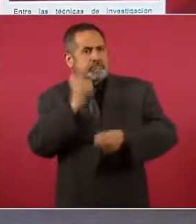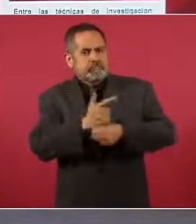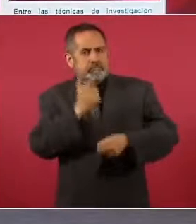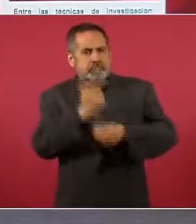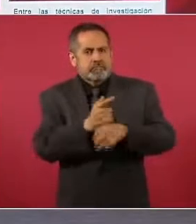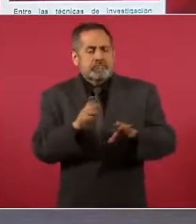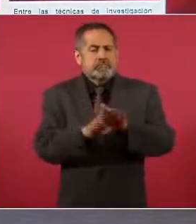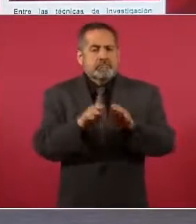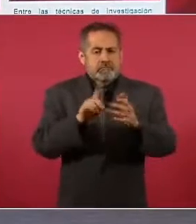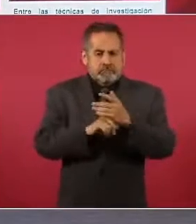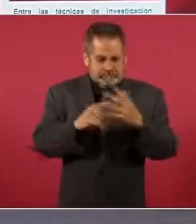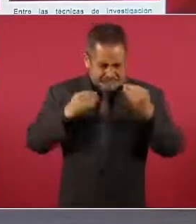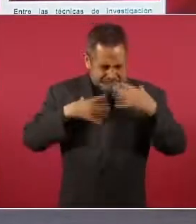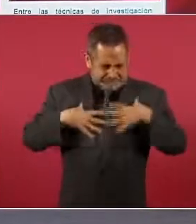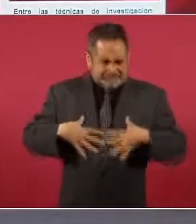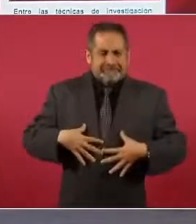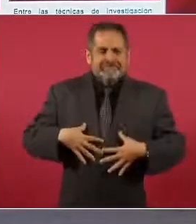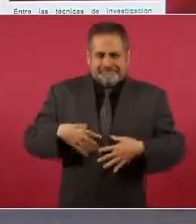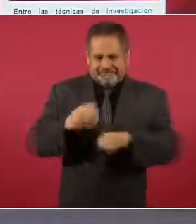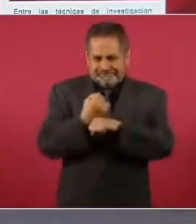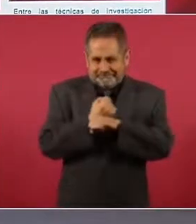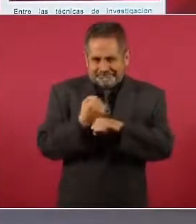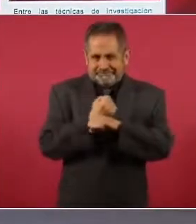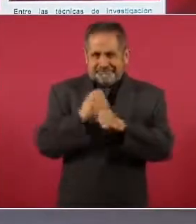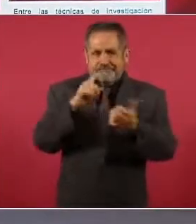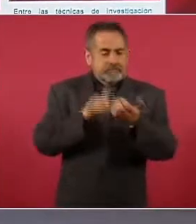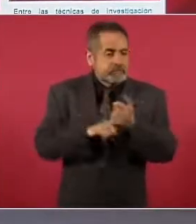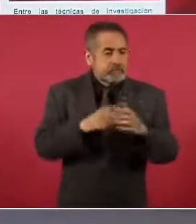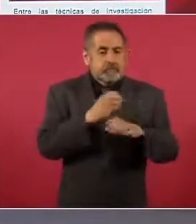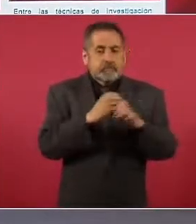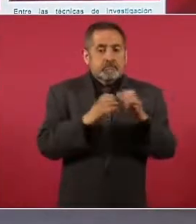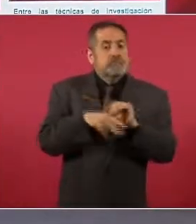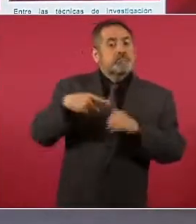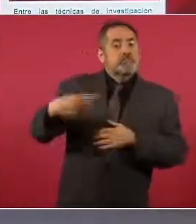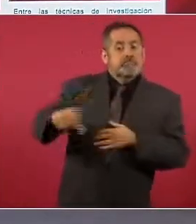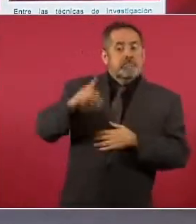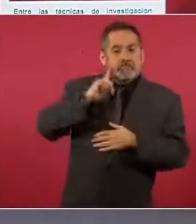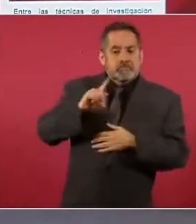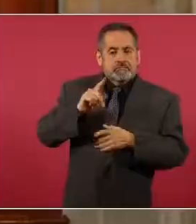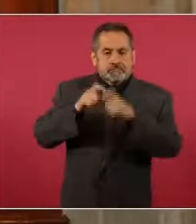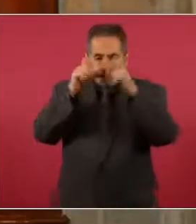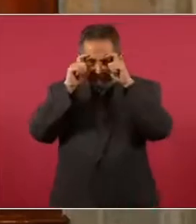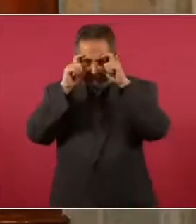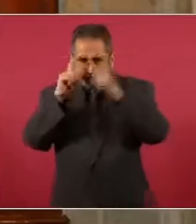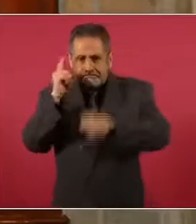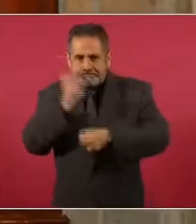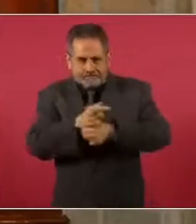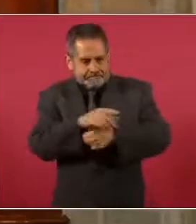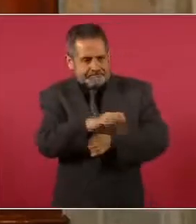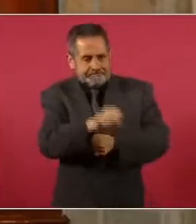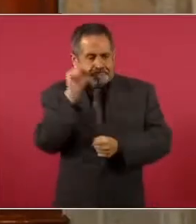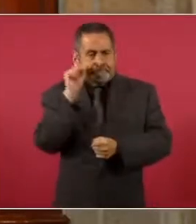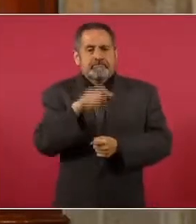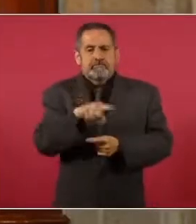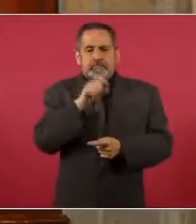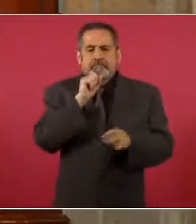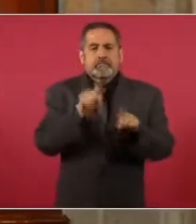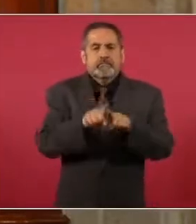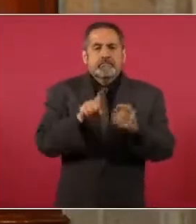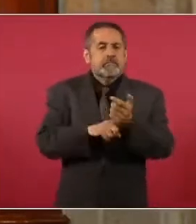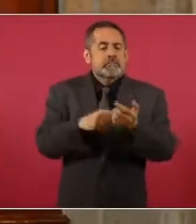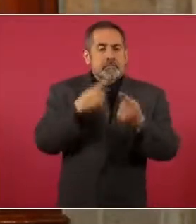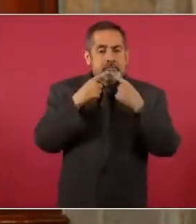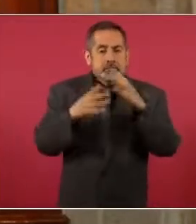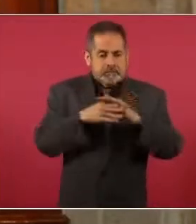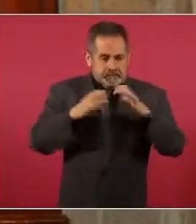prendas con manchas hemáticas y objetos que eran propiedad de la víctima, como unos lentes. Se hicieron inspecciones del lugar del hallazgo